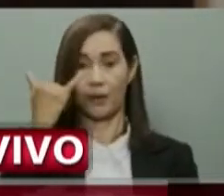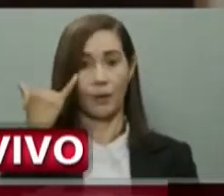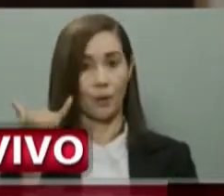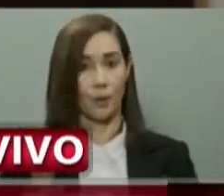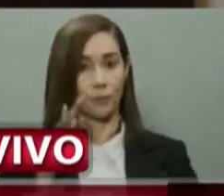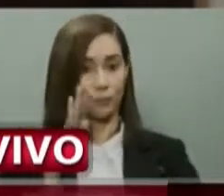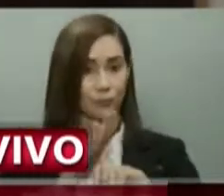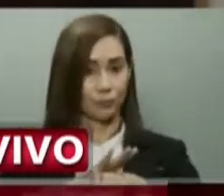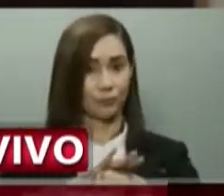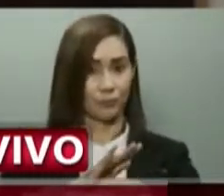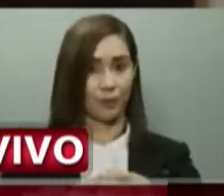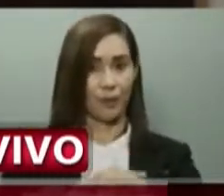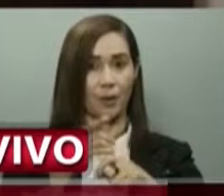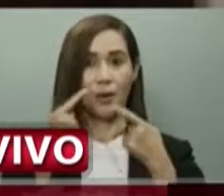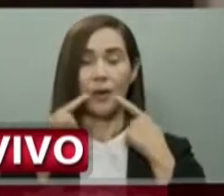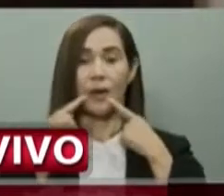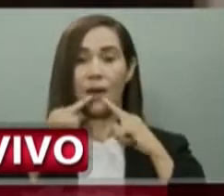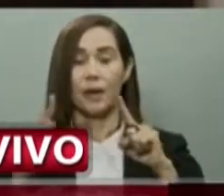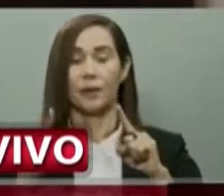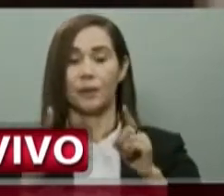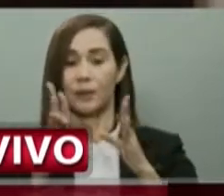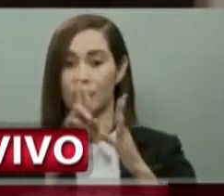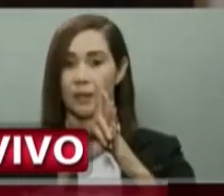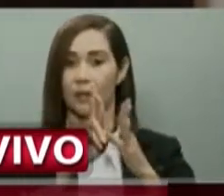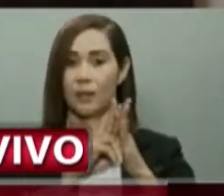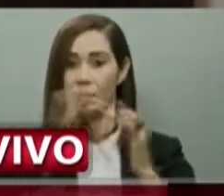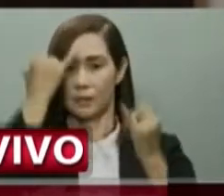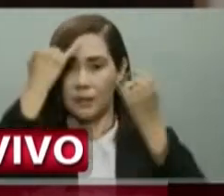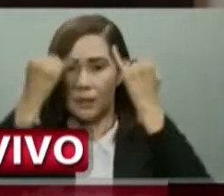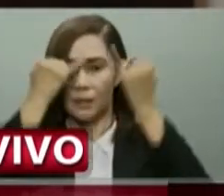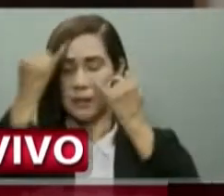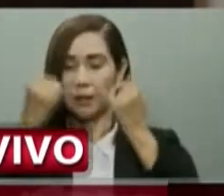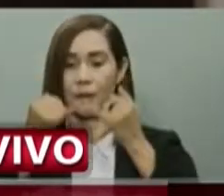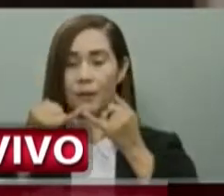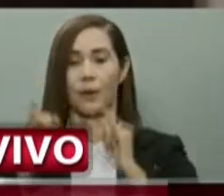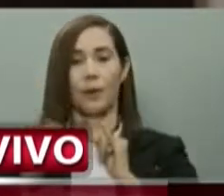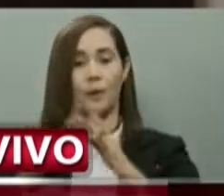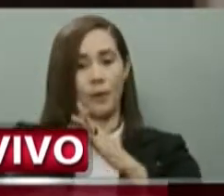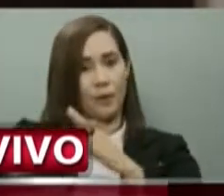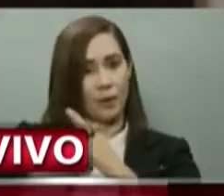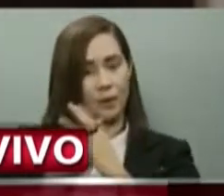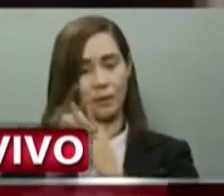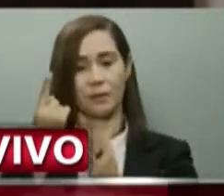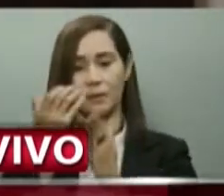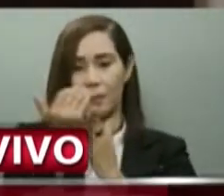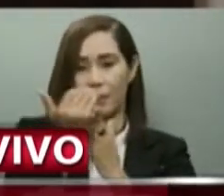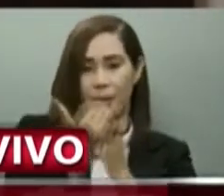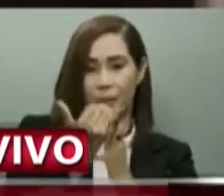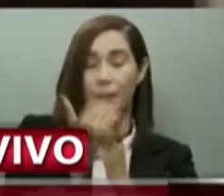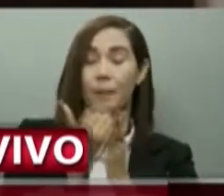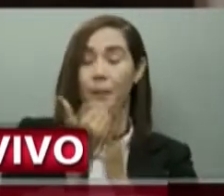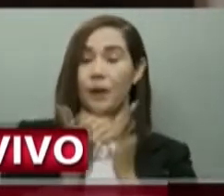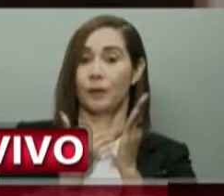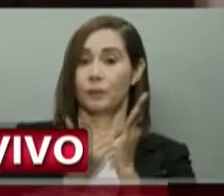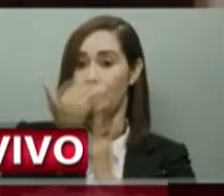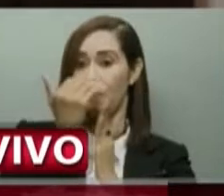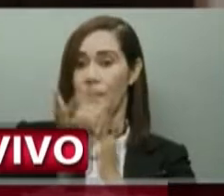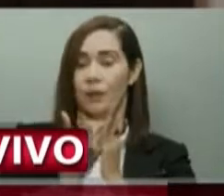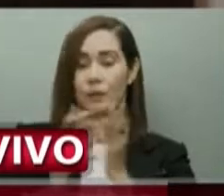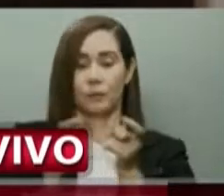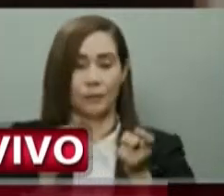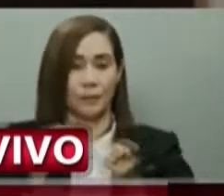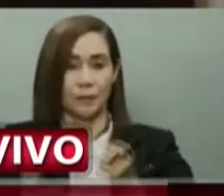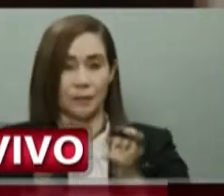hoy podemos anunciar las medidas que vamos a poner en marcha para mitigar esta alza, mantener